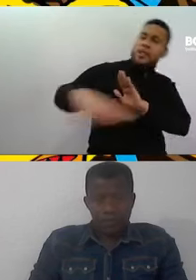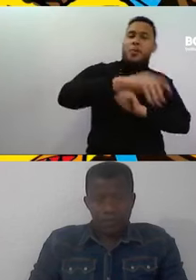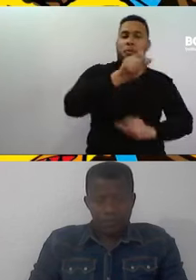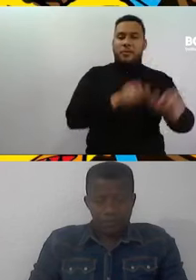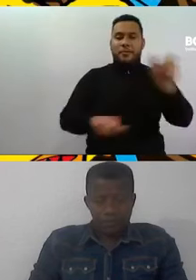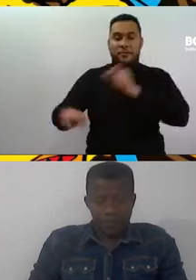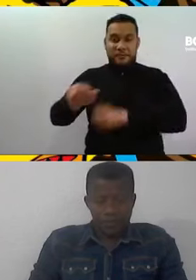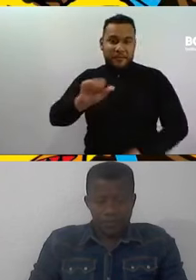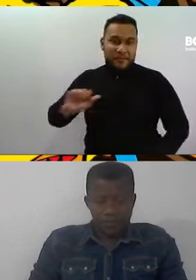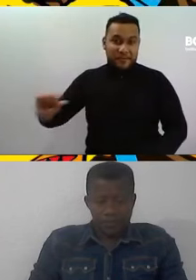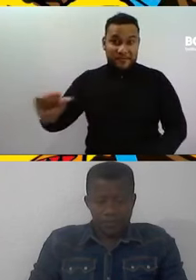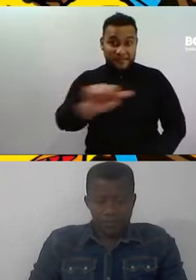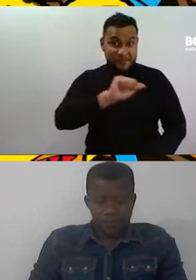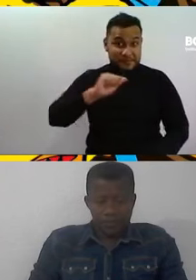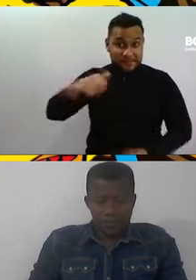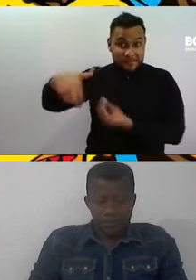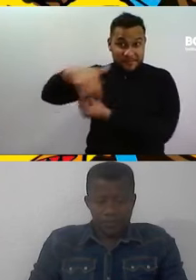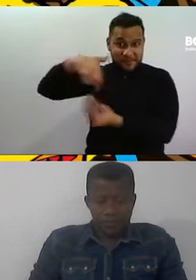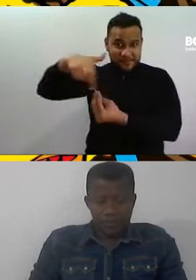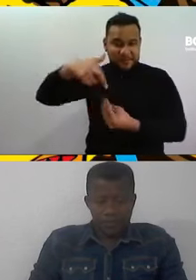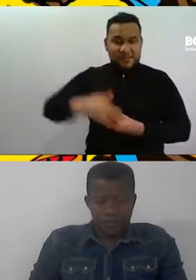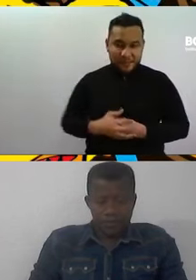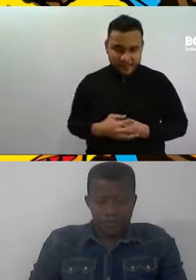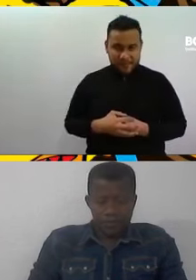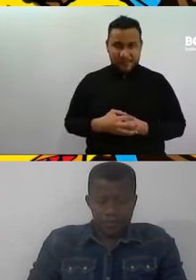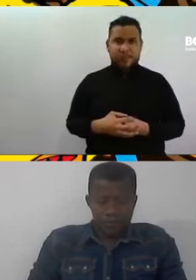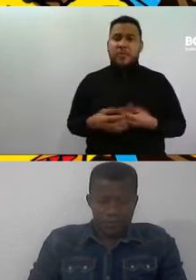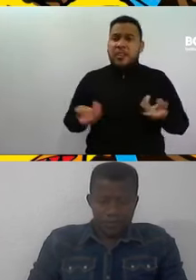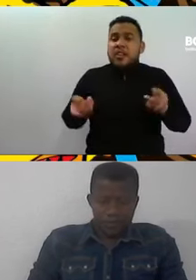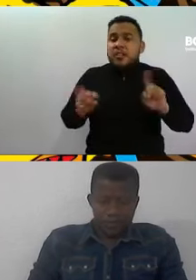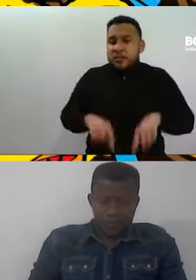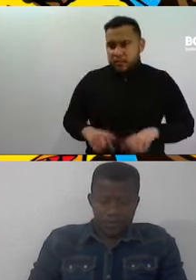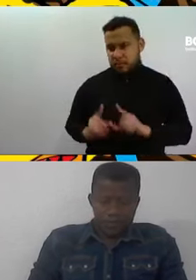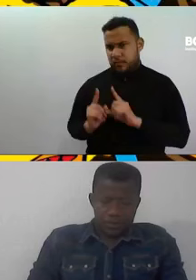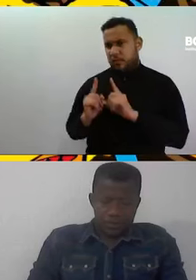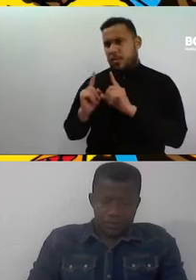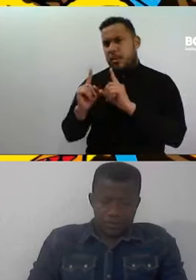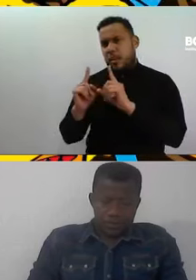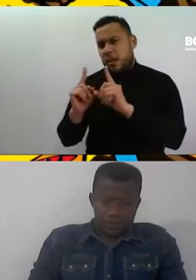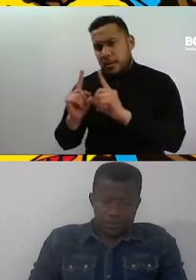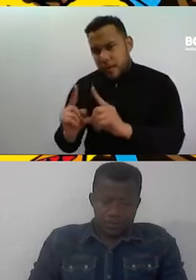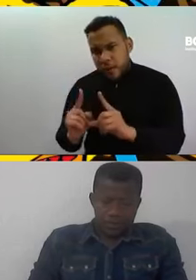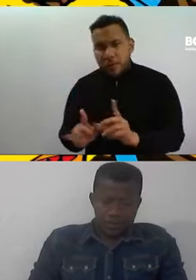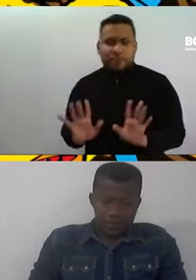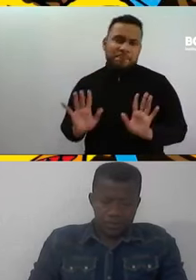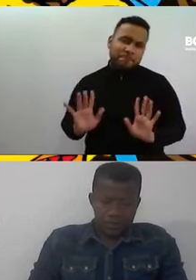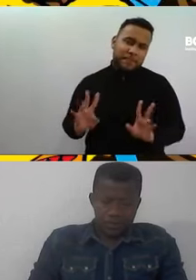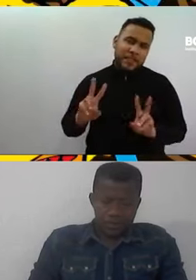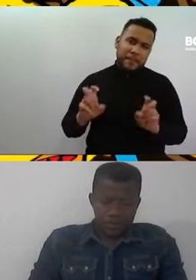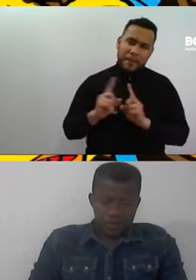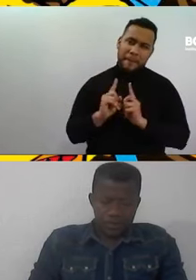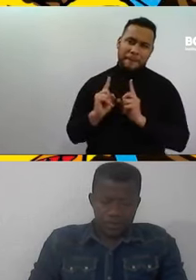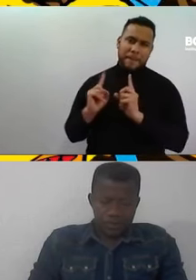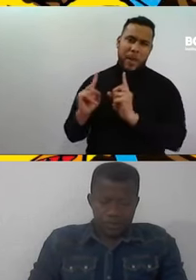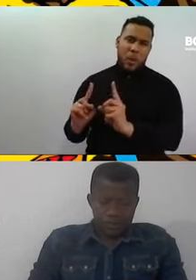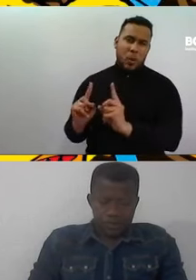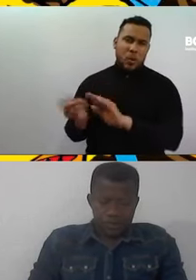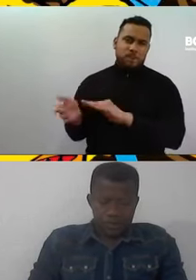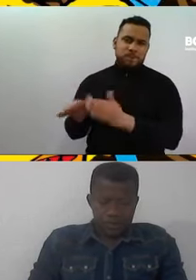También los velorios, pero para pronunciar y profundizar en los velorios, esto